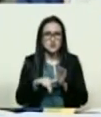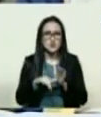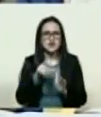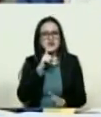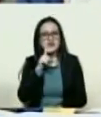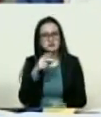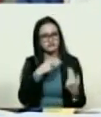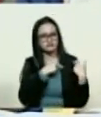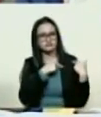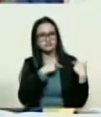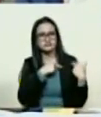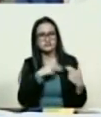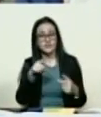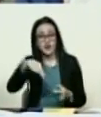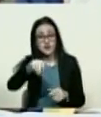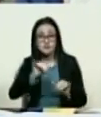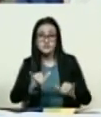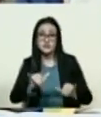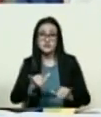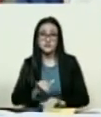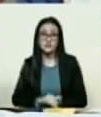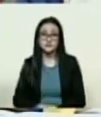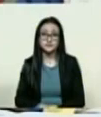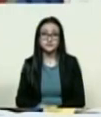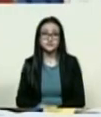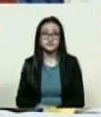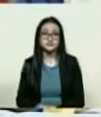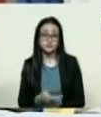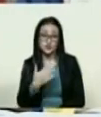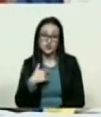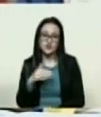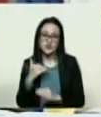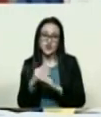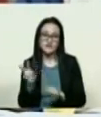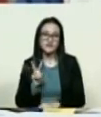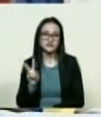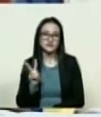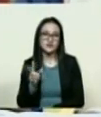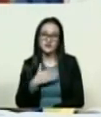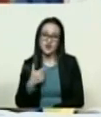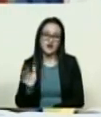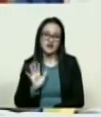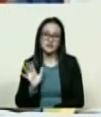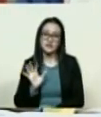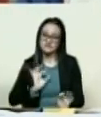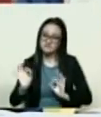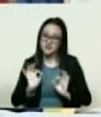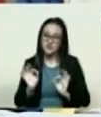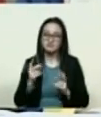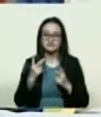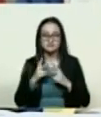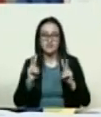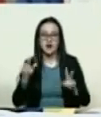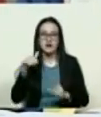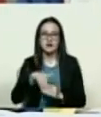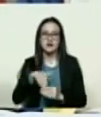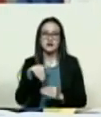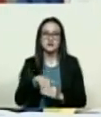¿Quiénes? Ellos mismos. Eso es lo que quisieran para Venezuela. Nosotros no lo queremos, por eso tenemos que prepararnos para la paz. Las